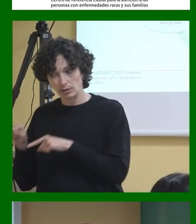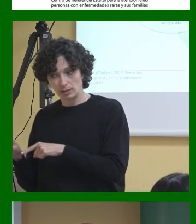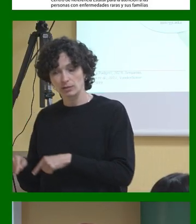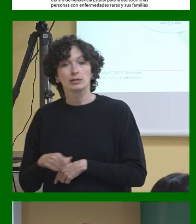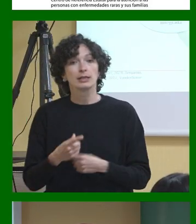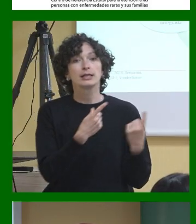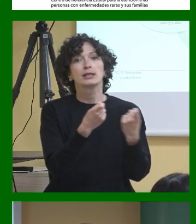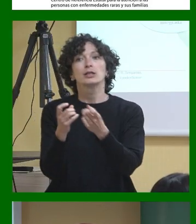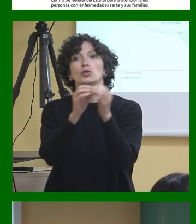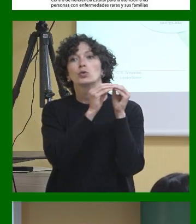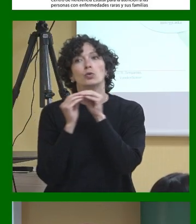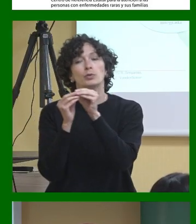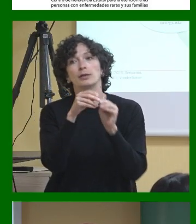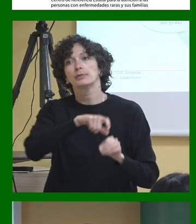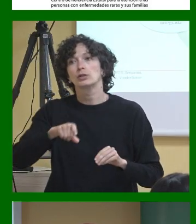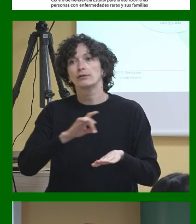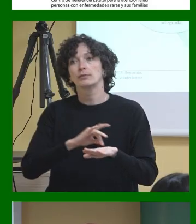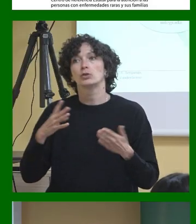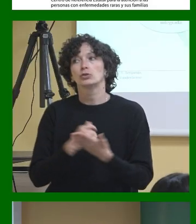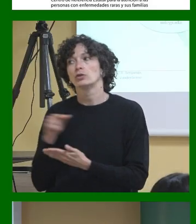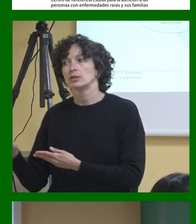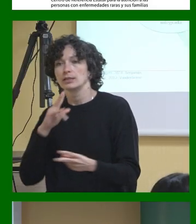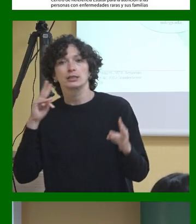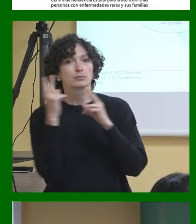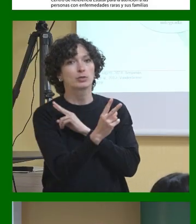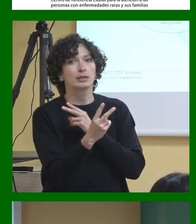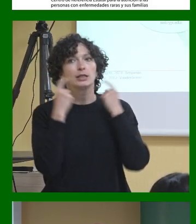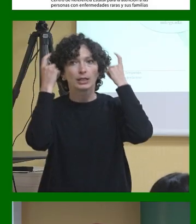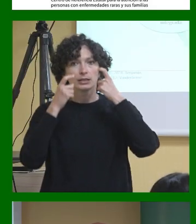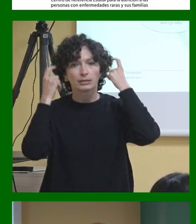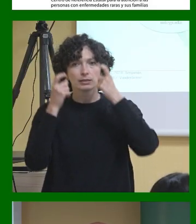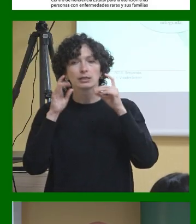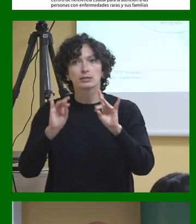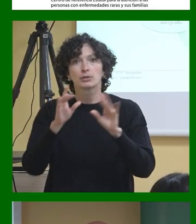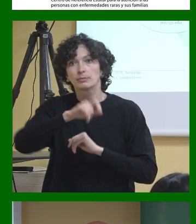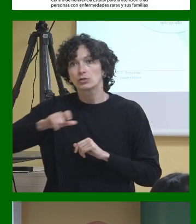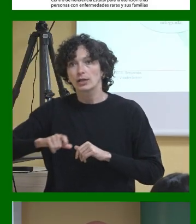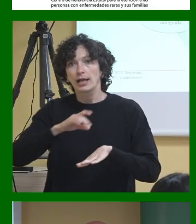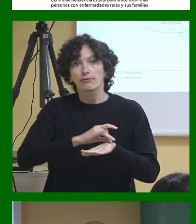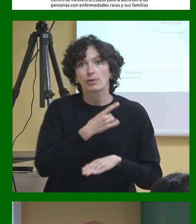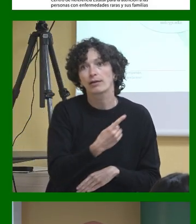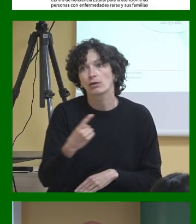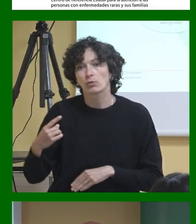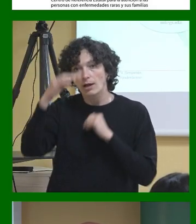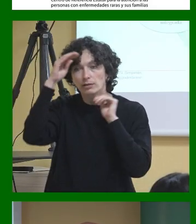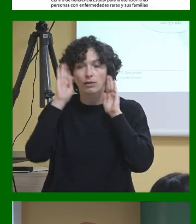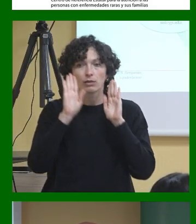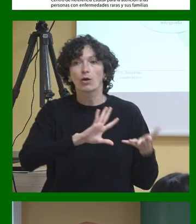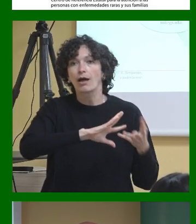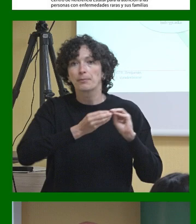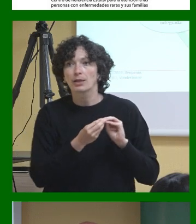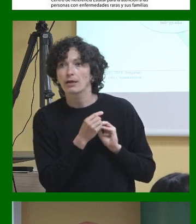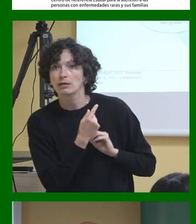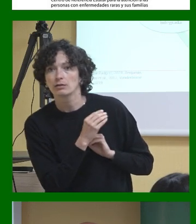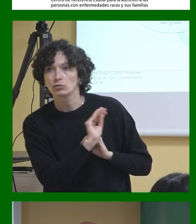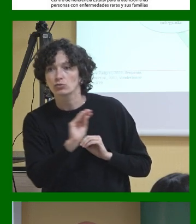necesidades comunes de todos los enfermos, pero cada enfermo reclama una atención personalizada, porque estamos hablando de